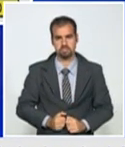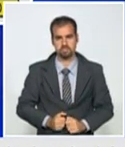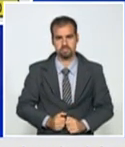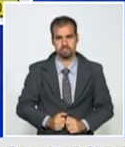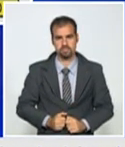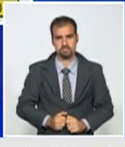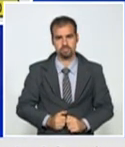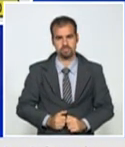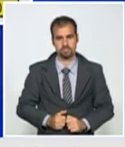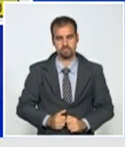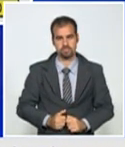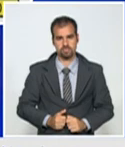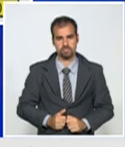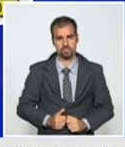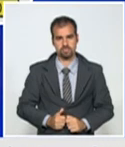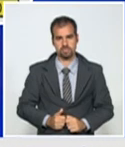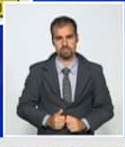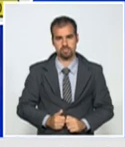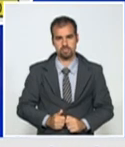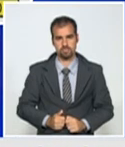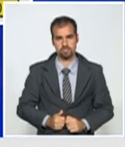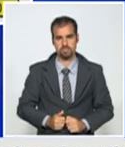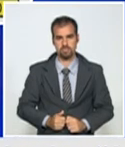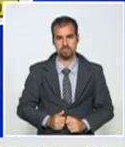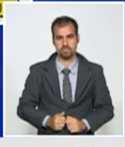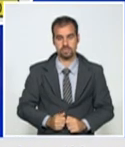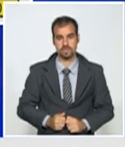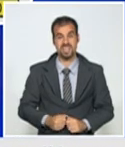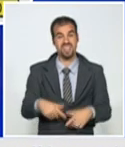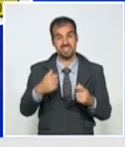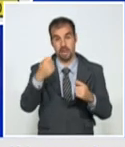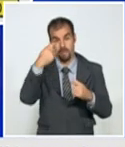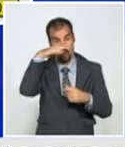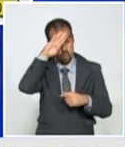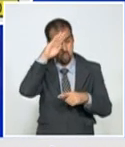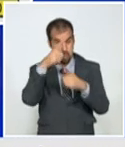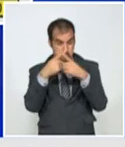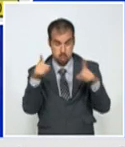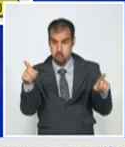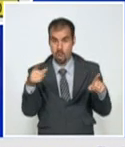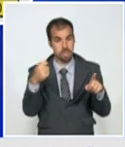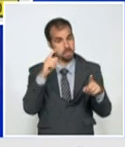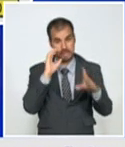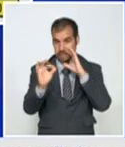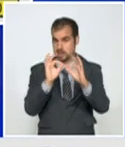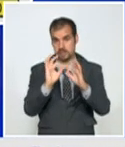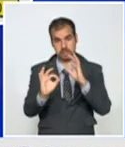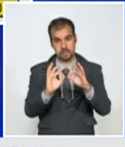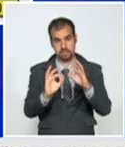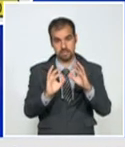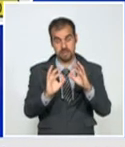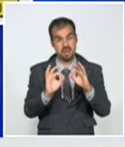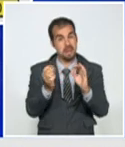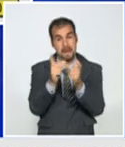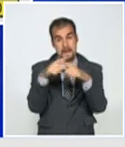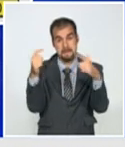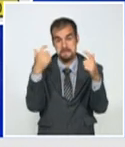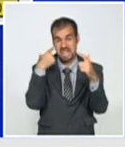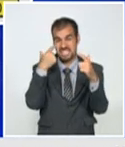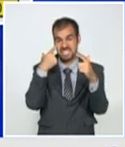medidas para todo el país, pero indiscutiblemente los 5 primeros, que concentran el